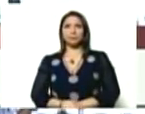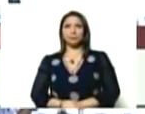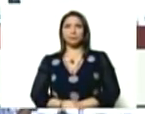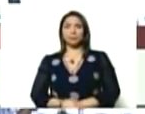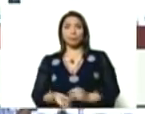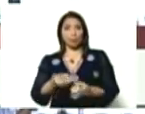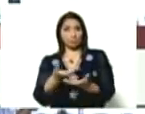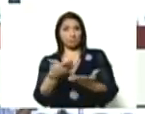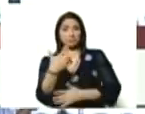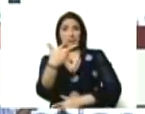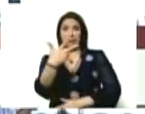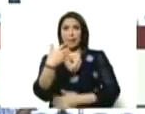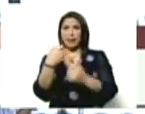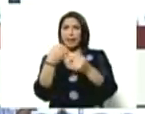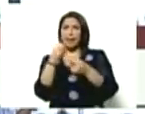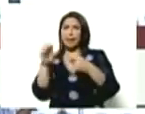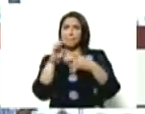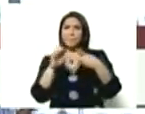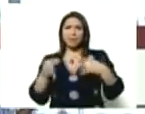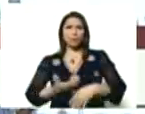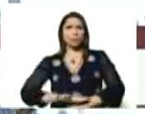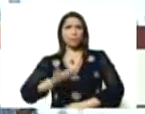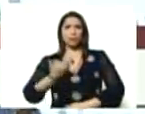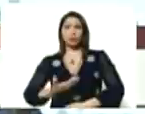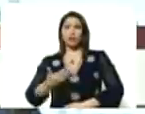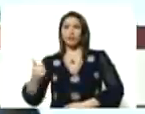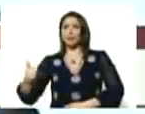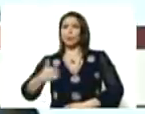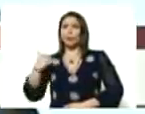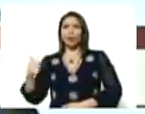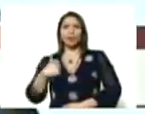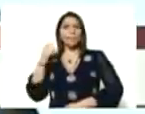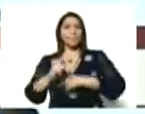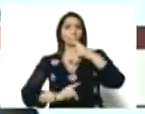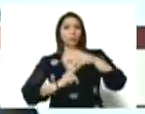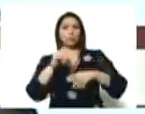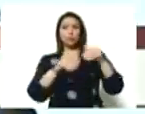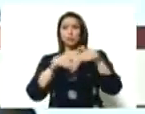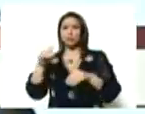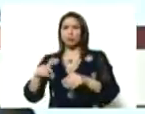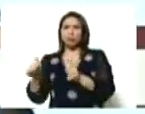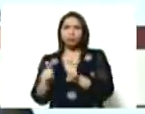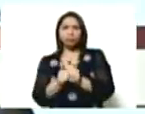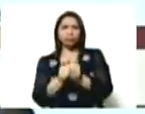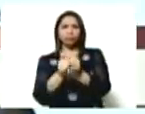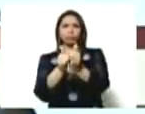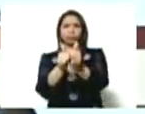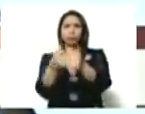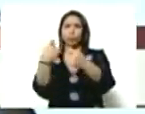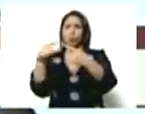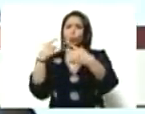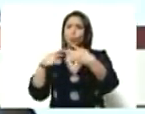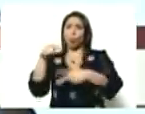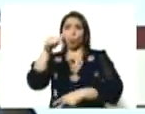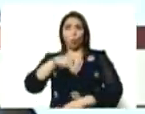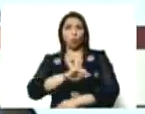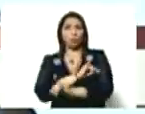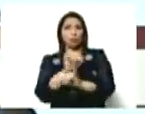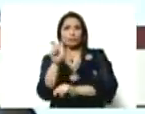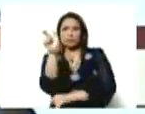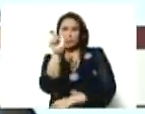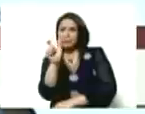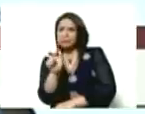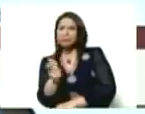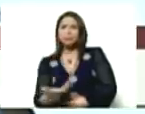Estos tres elementos vitales en cualquier proceso electoral están acompañados de otros. Hoy día forman parte medular del